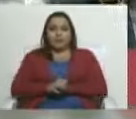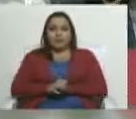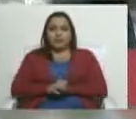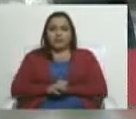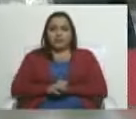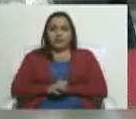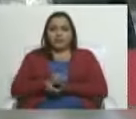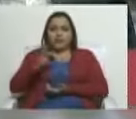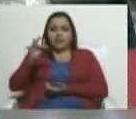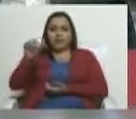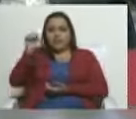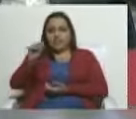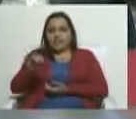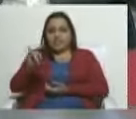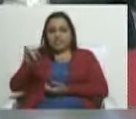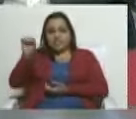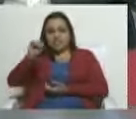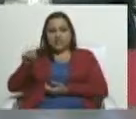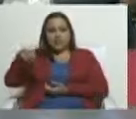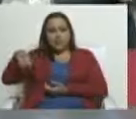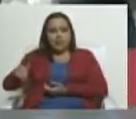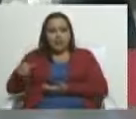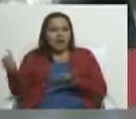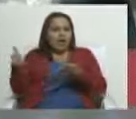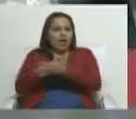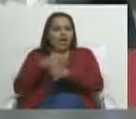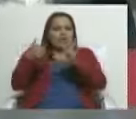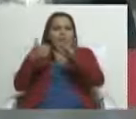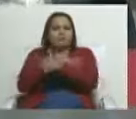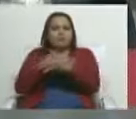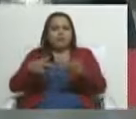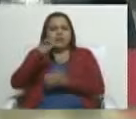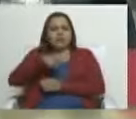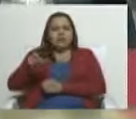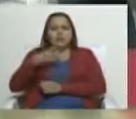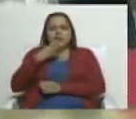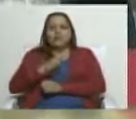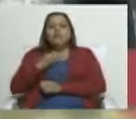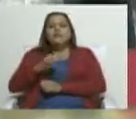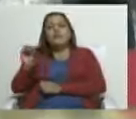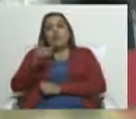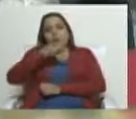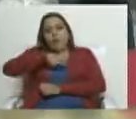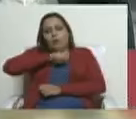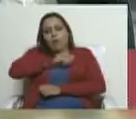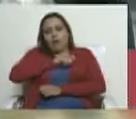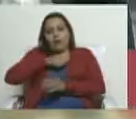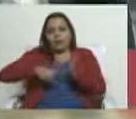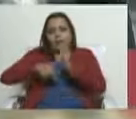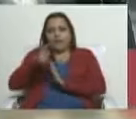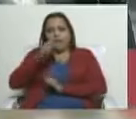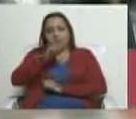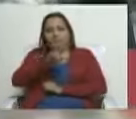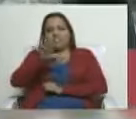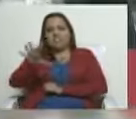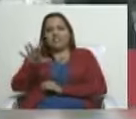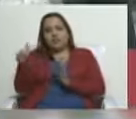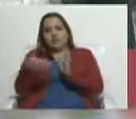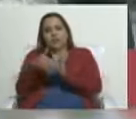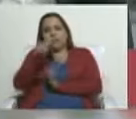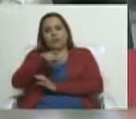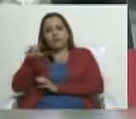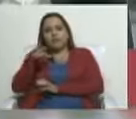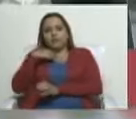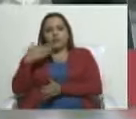fascismo, de la eliminación de 6 millones de judíos. Estamos hablando, en el caso del fascismo español, de más de 25 mil víctimas.